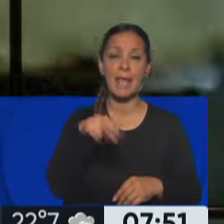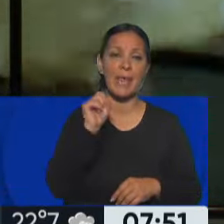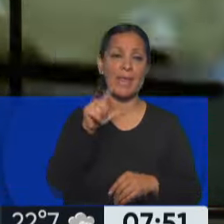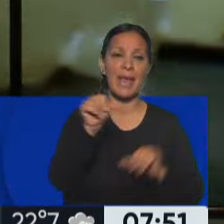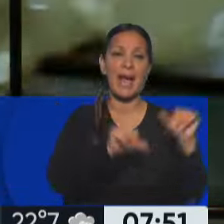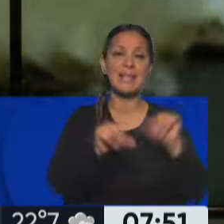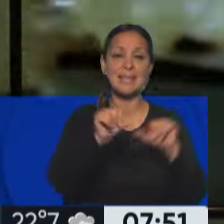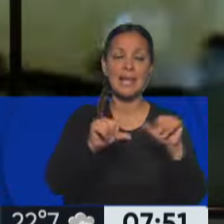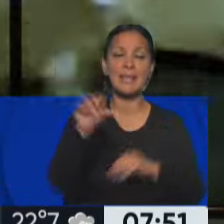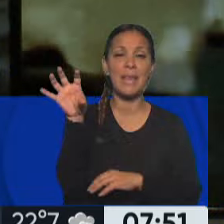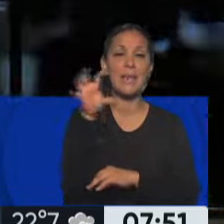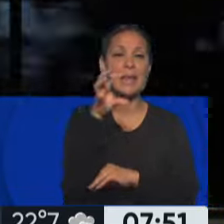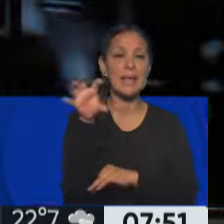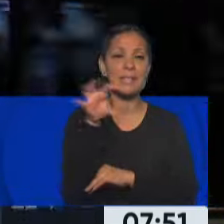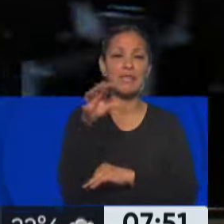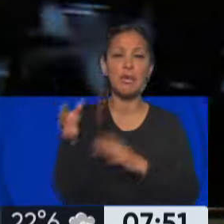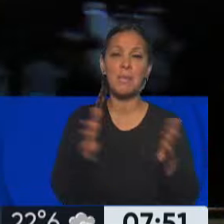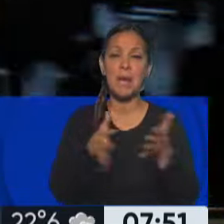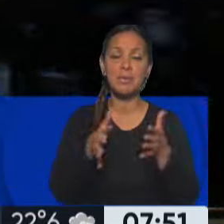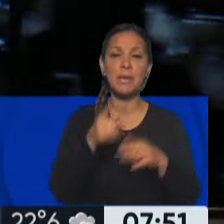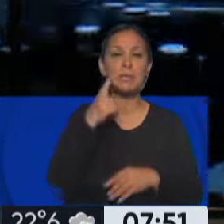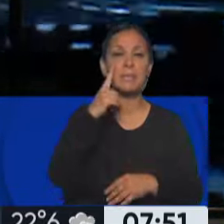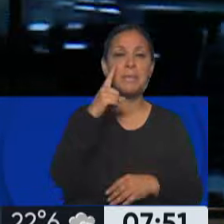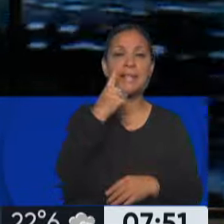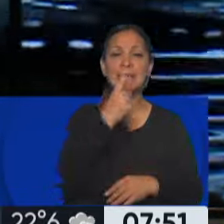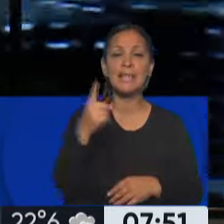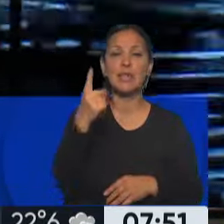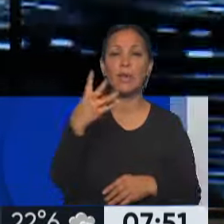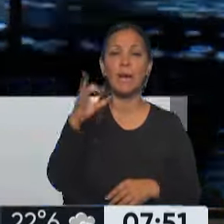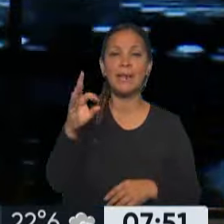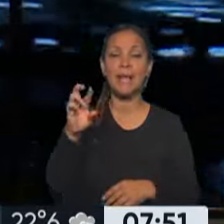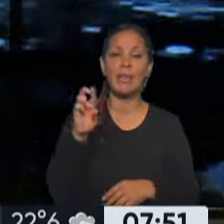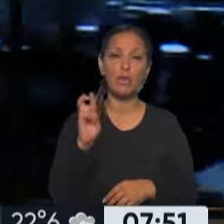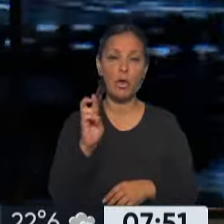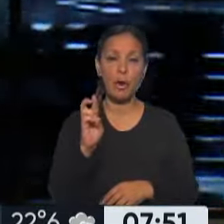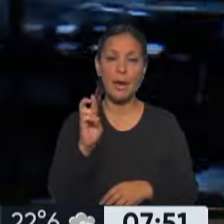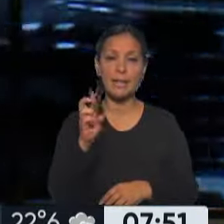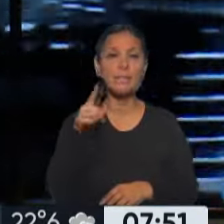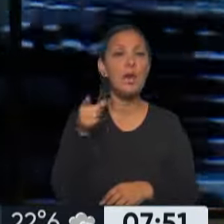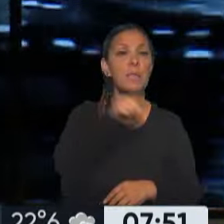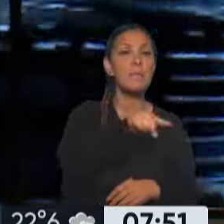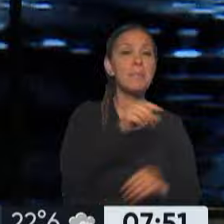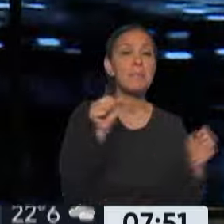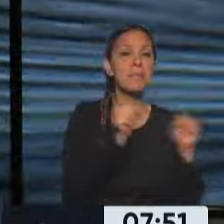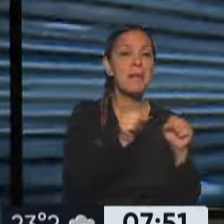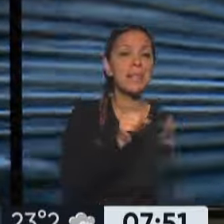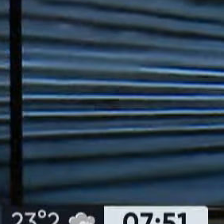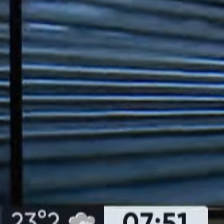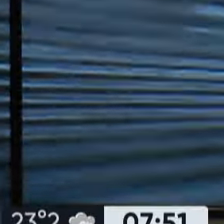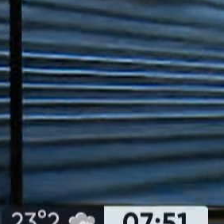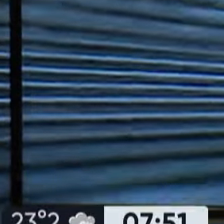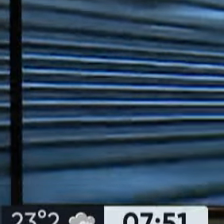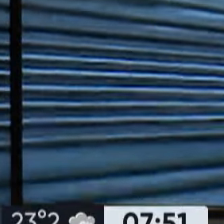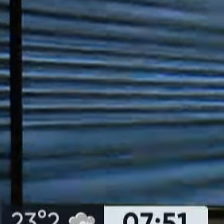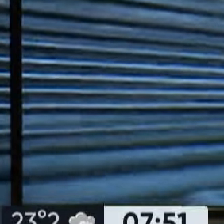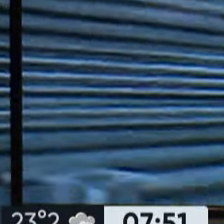ronda en su cotización los 140 Cuando recién en mayo logró perforar el techo de los $900